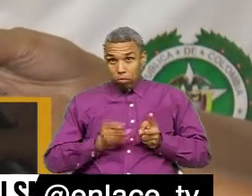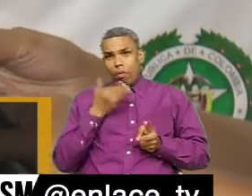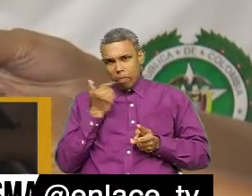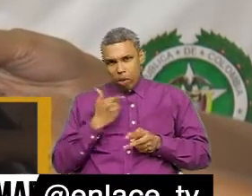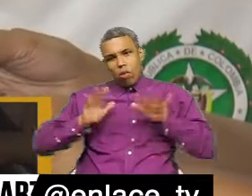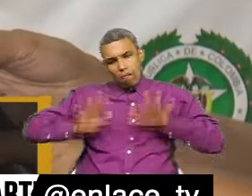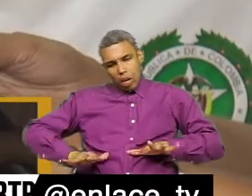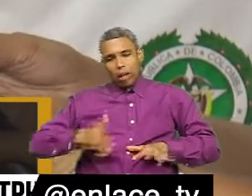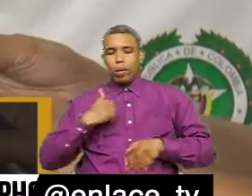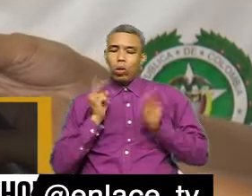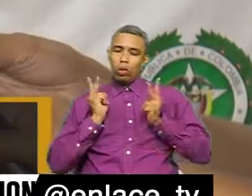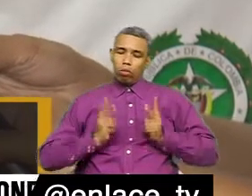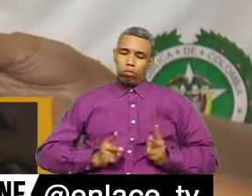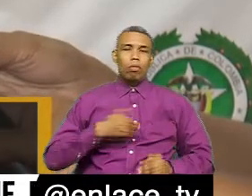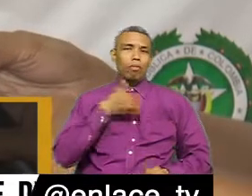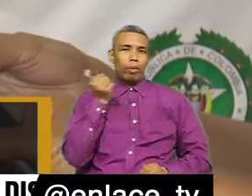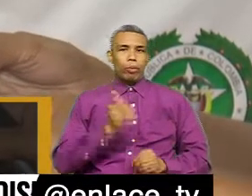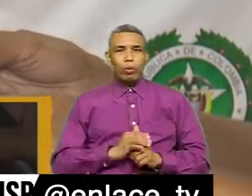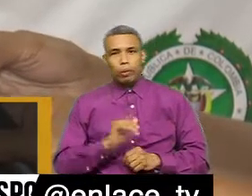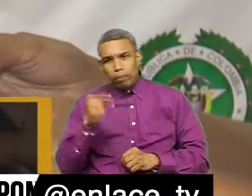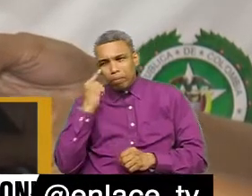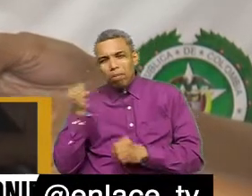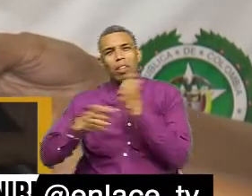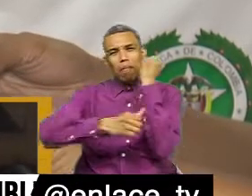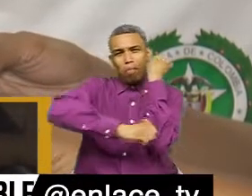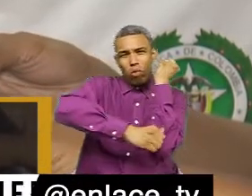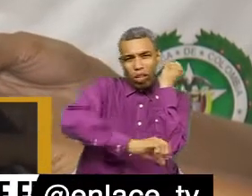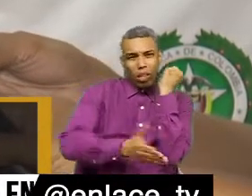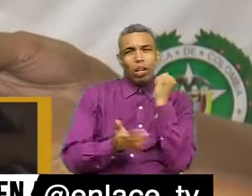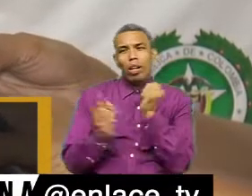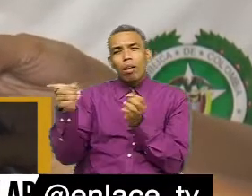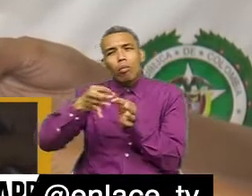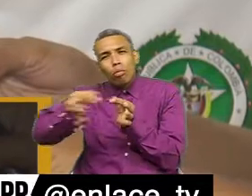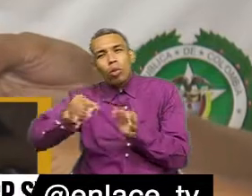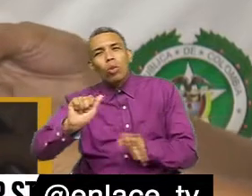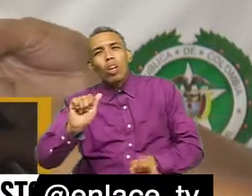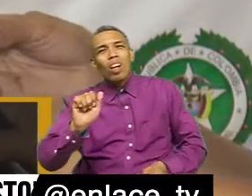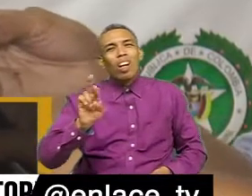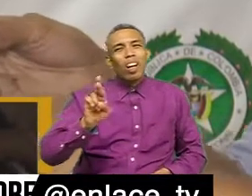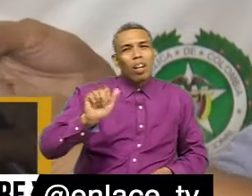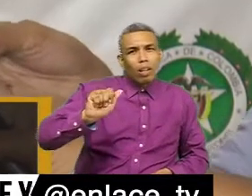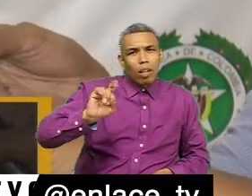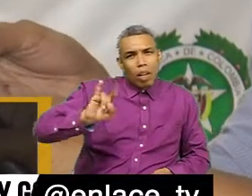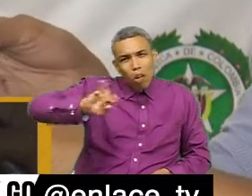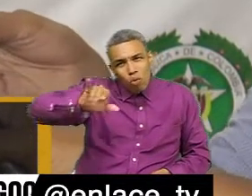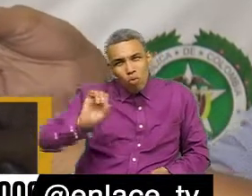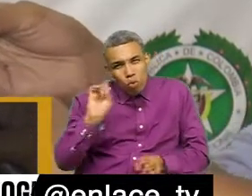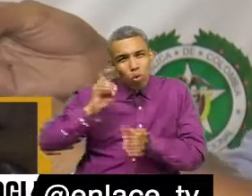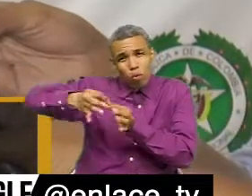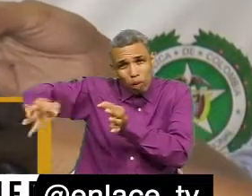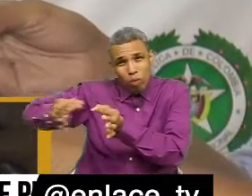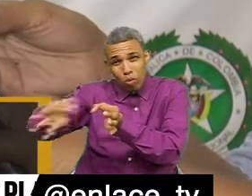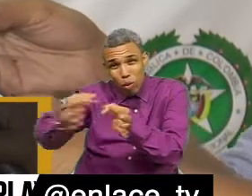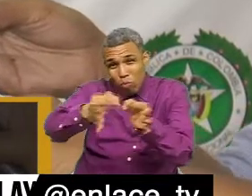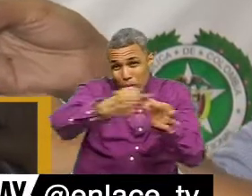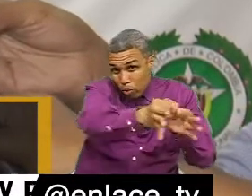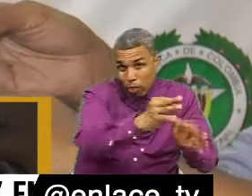Araújo, con nuestra Policía de Tránsito y Transporte. Allí van a ser unos puestos de control para garantizar de que